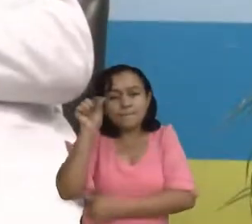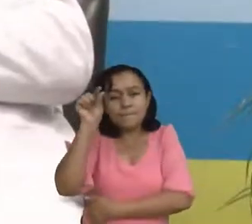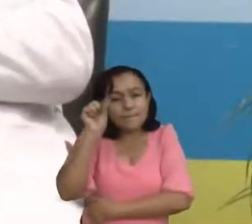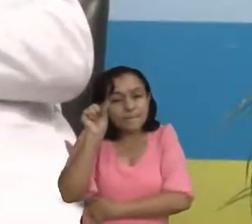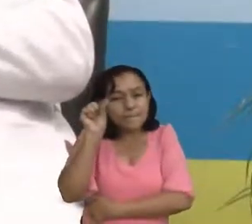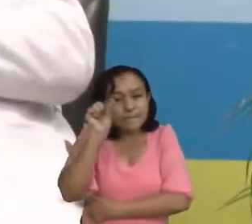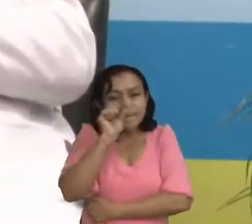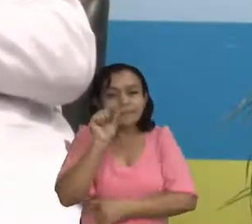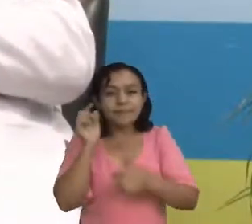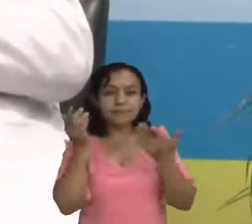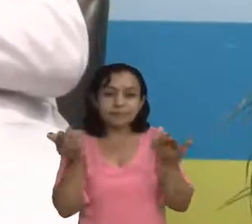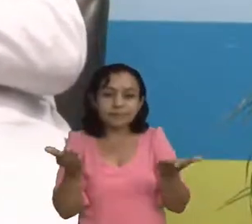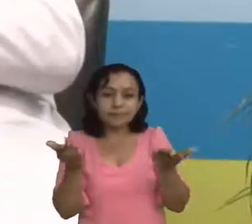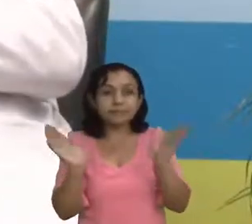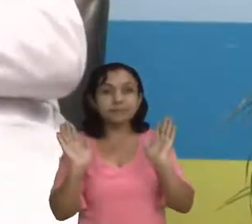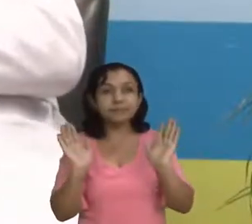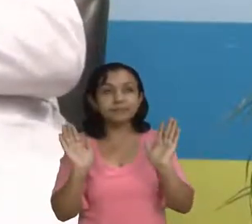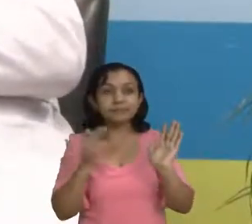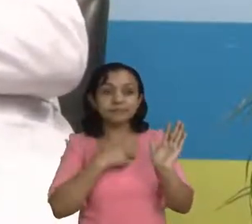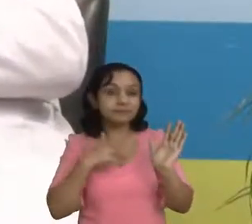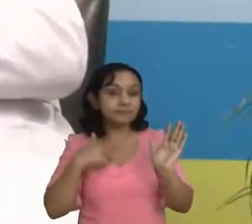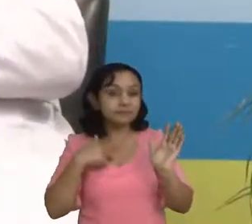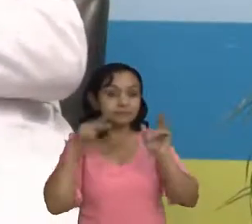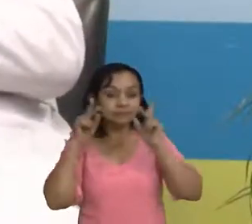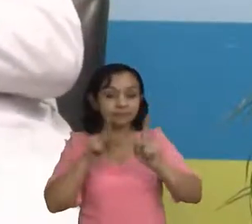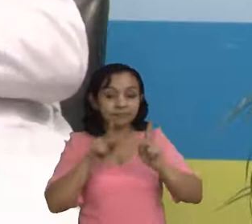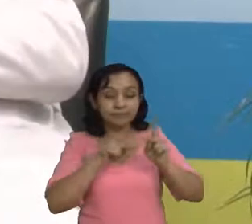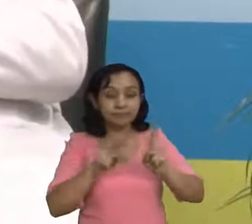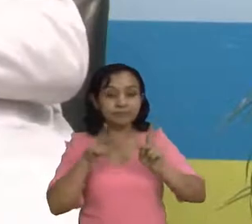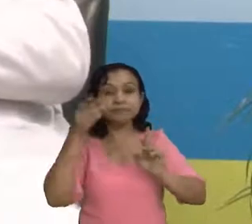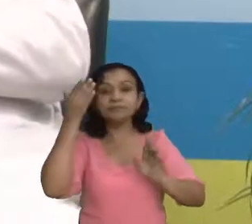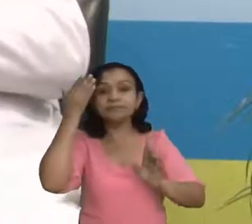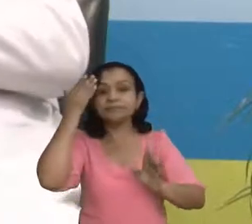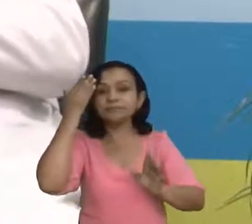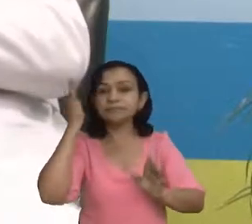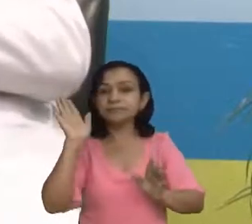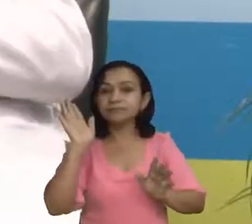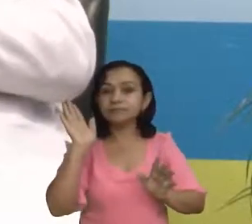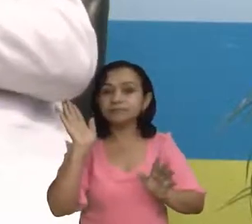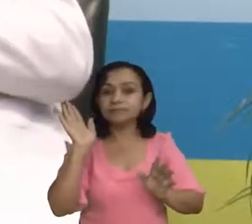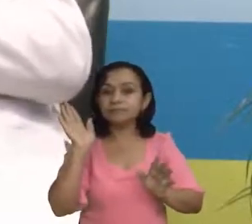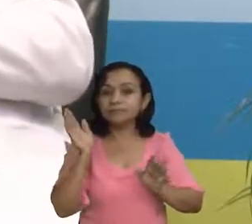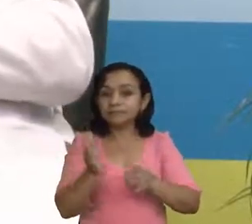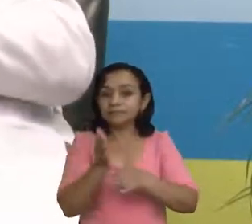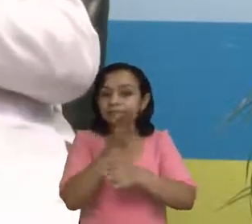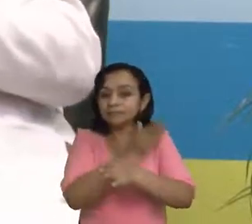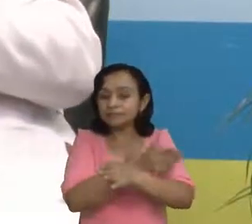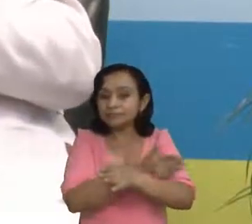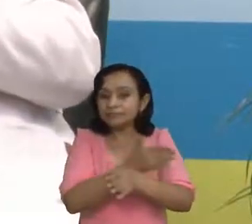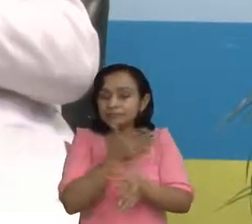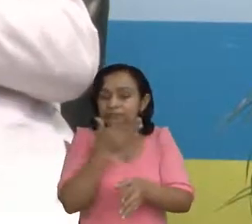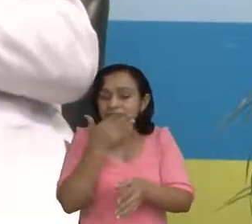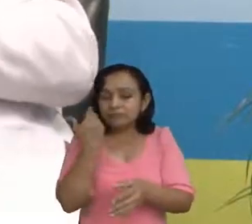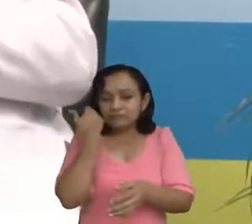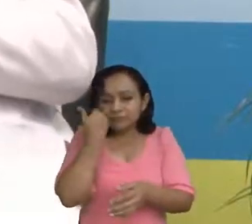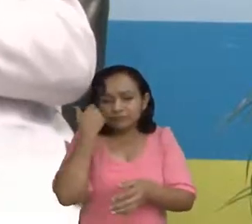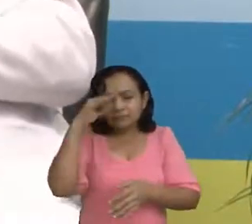urinarias. Entonces, ¿qué es lo que tiene que hacer la población? Saber, ¿verdad?, que ante esta sintomatología,